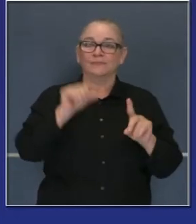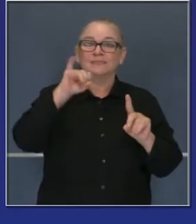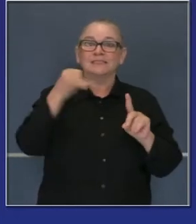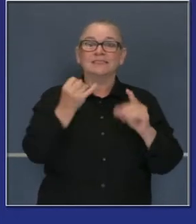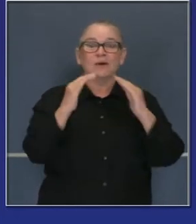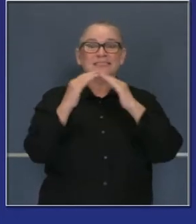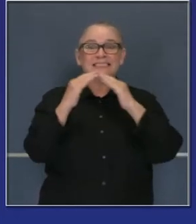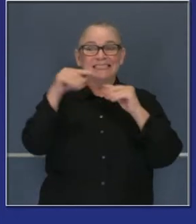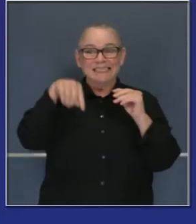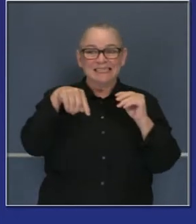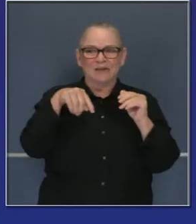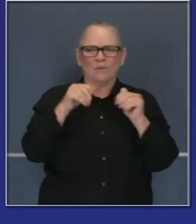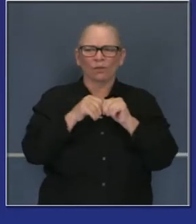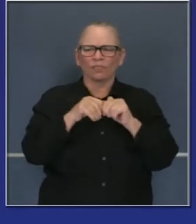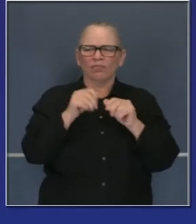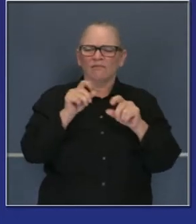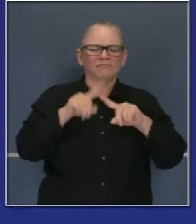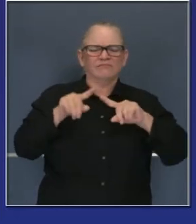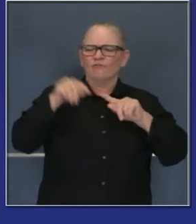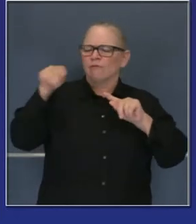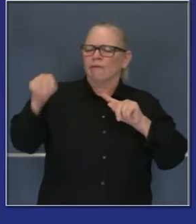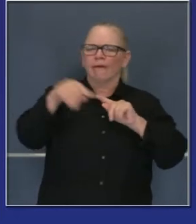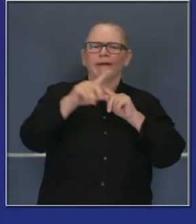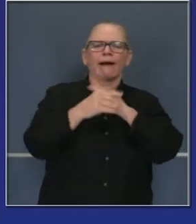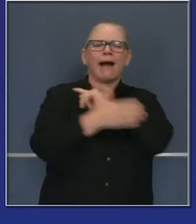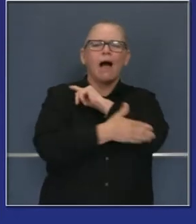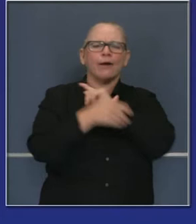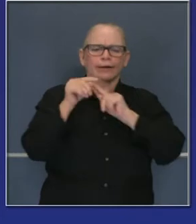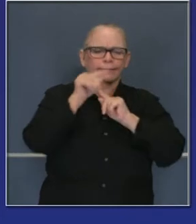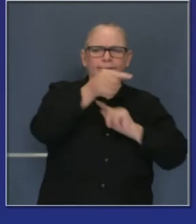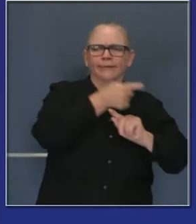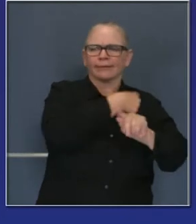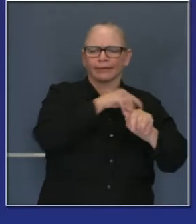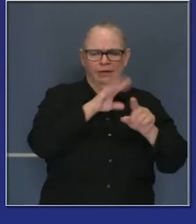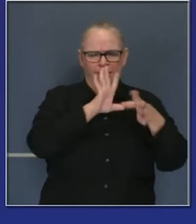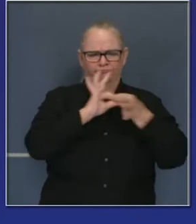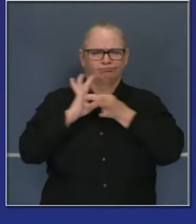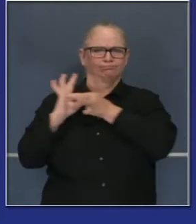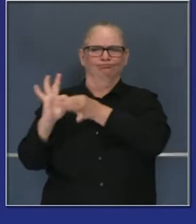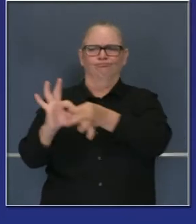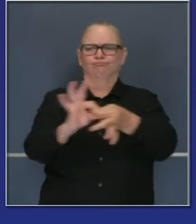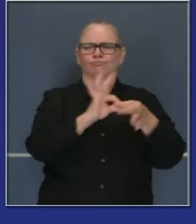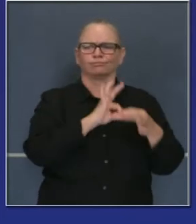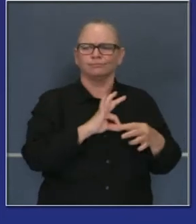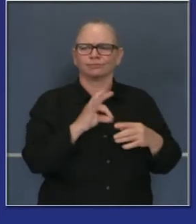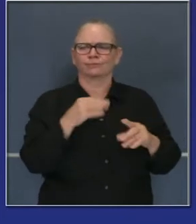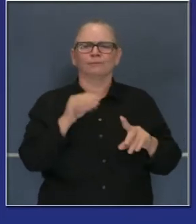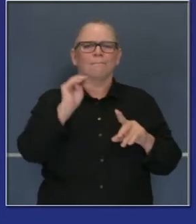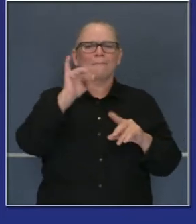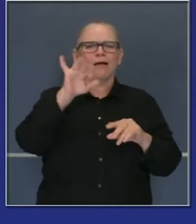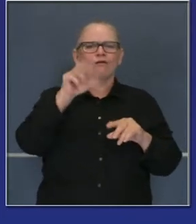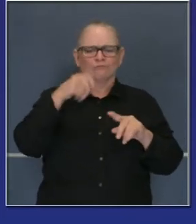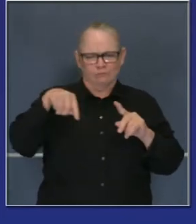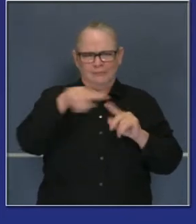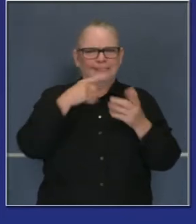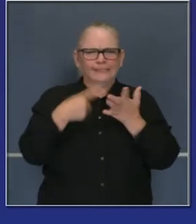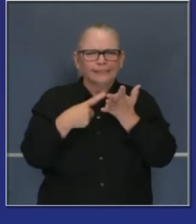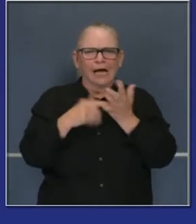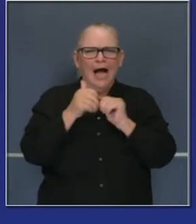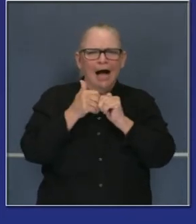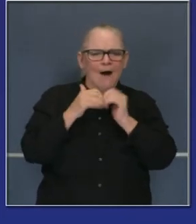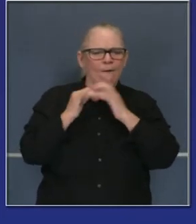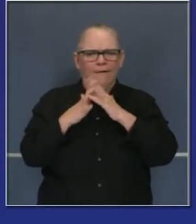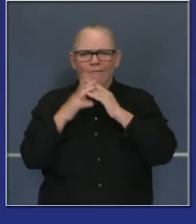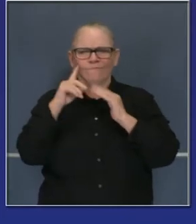no solamente en la ciudad de san josé pero trabajando en conjunto con otros radicales a través del estado de california incluyendo el